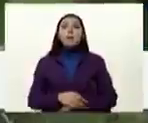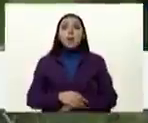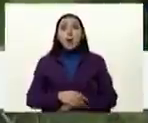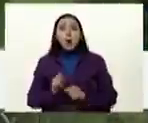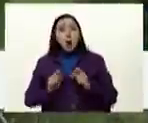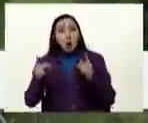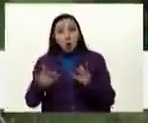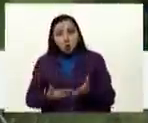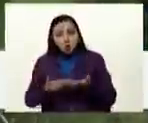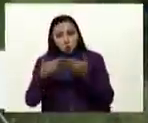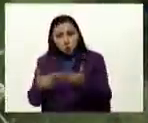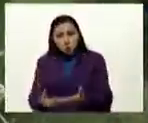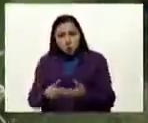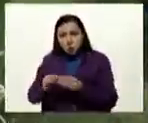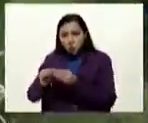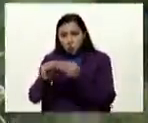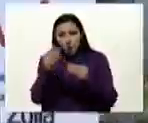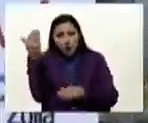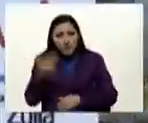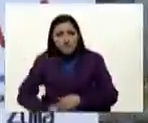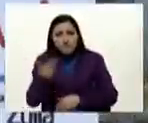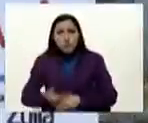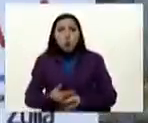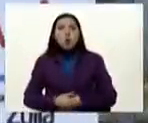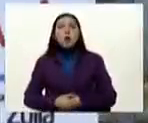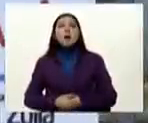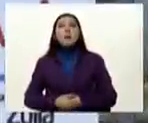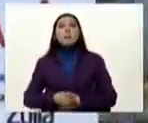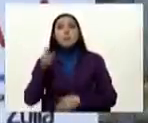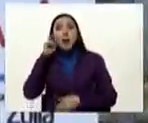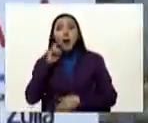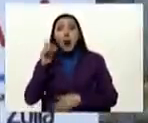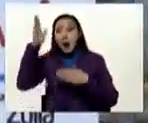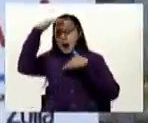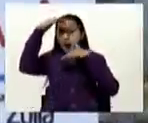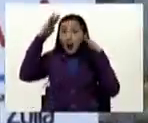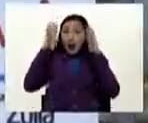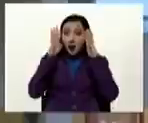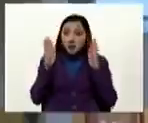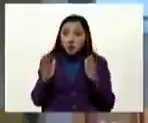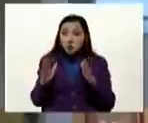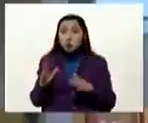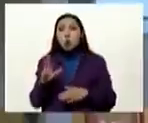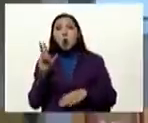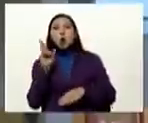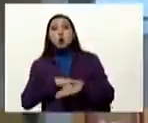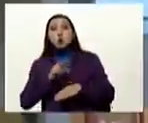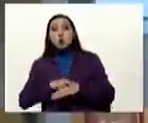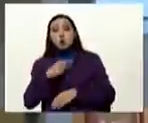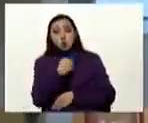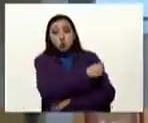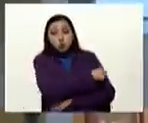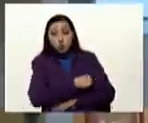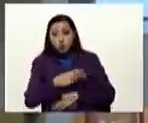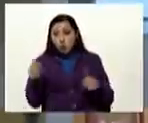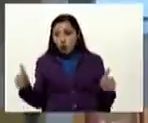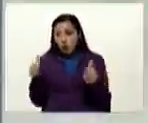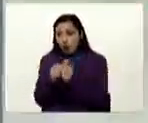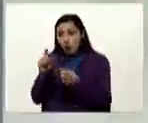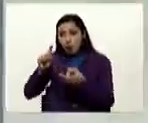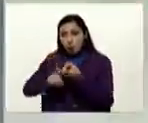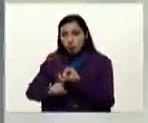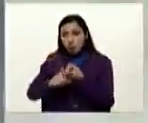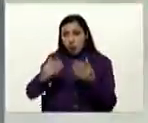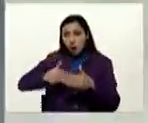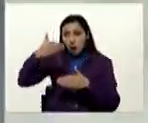inauguración de una de las maternidades más importantes del estado, la maternidad Marite, Doctor Raúl Leoni. Me acompaña mi esposa Jessica Lucena, que está al frente